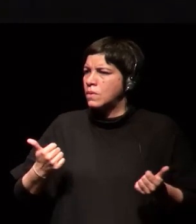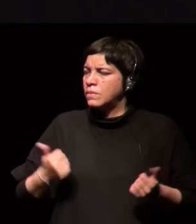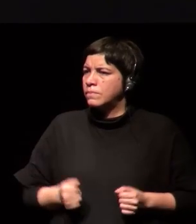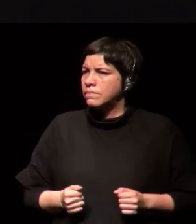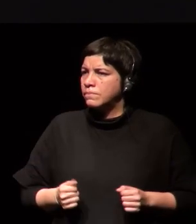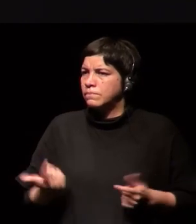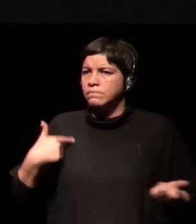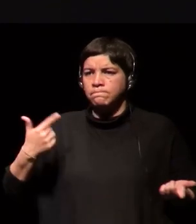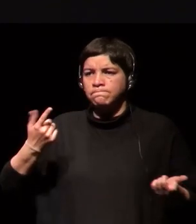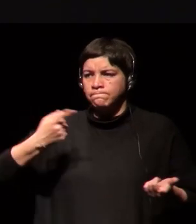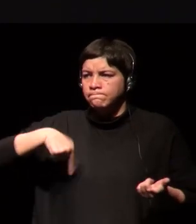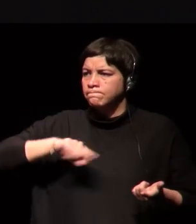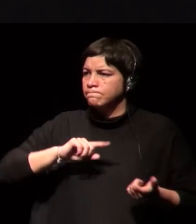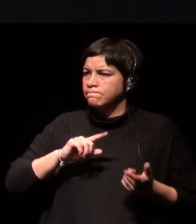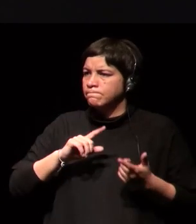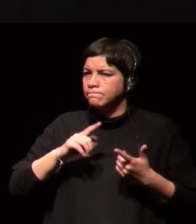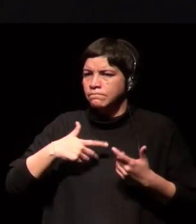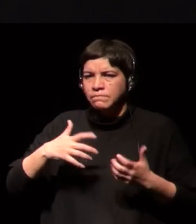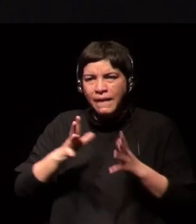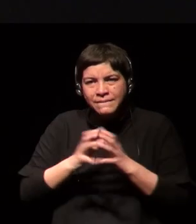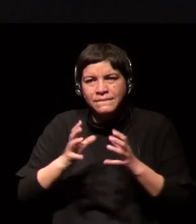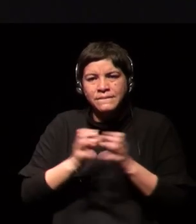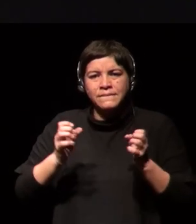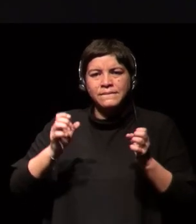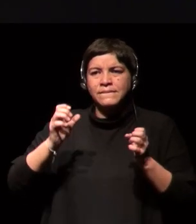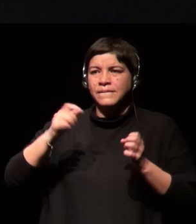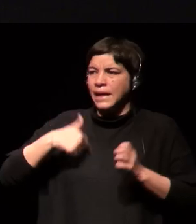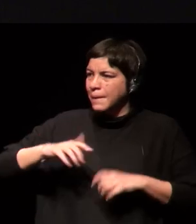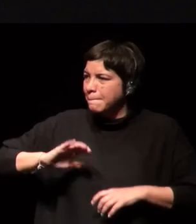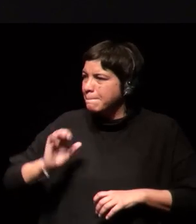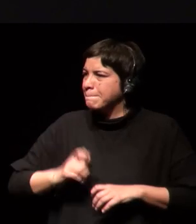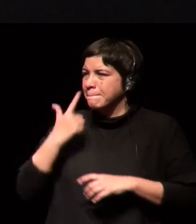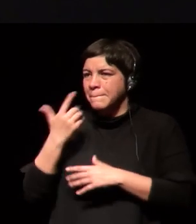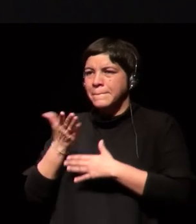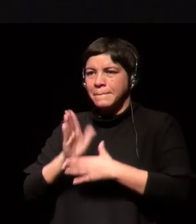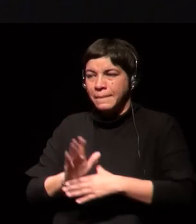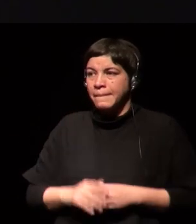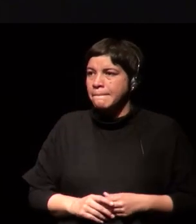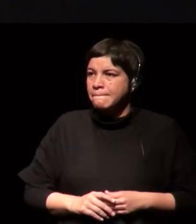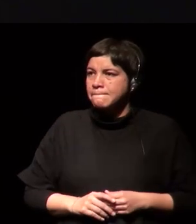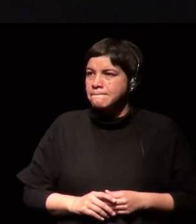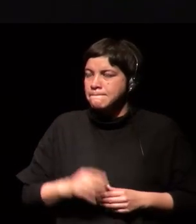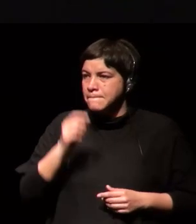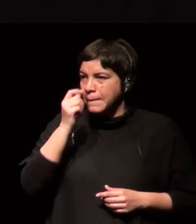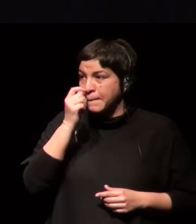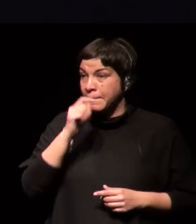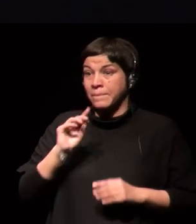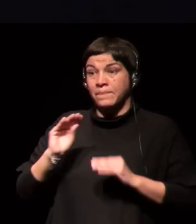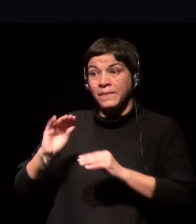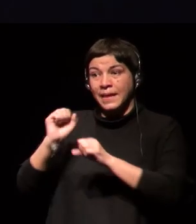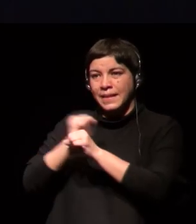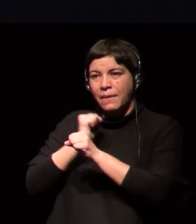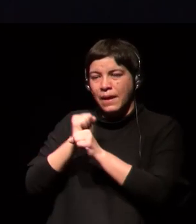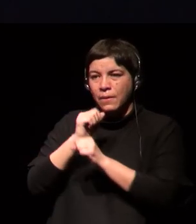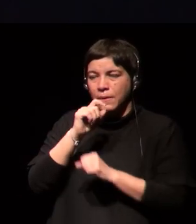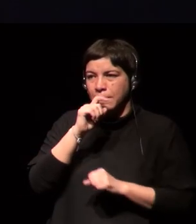muchísimas ganas de traer o de presentar, de invitar. Su trabajo ha sido replicado en más